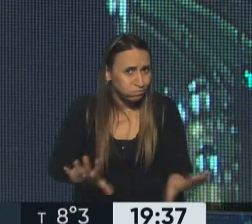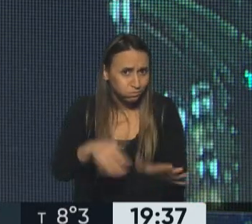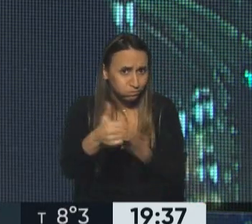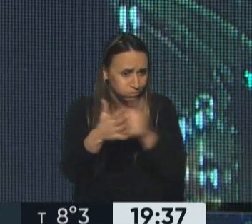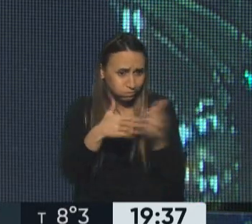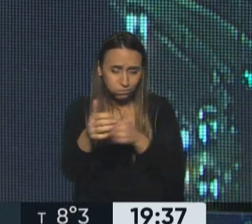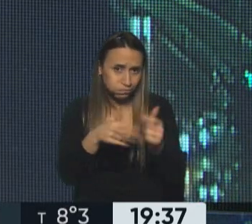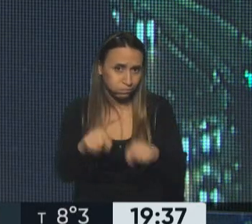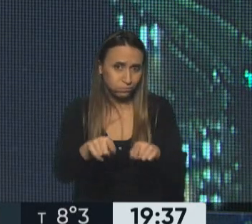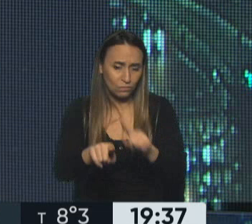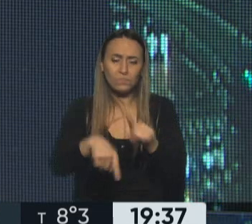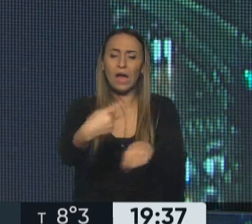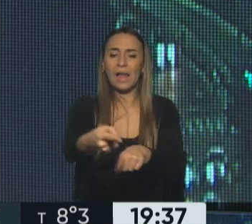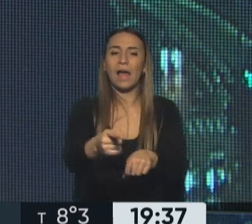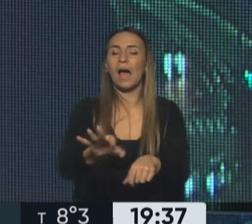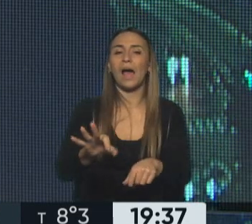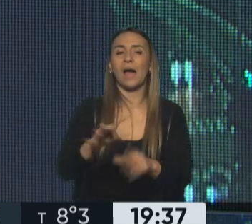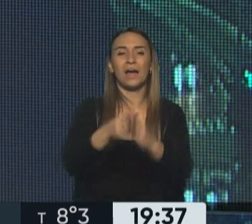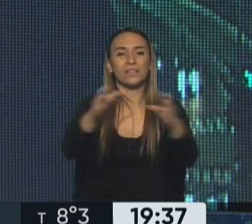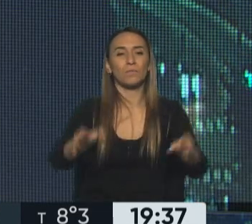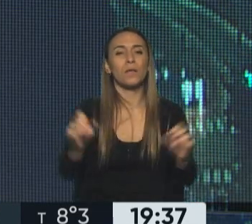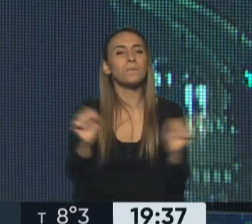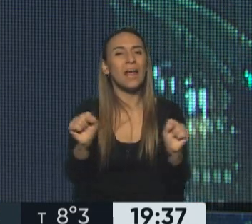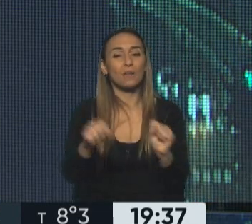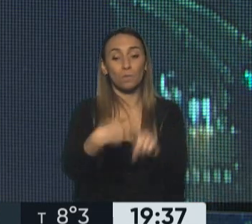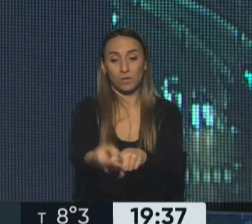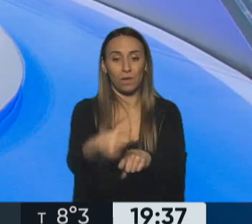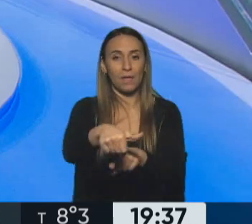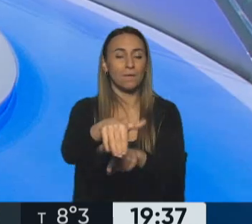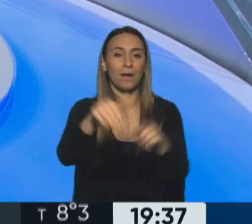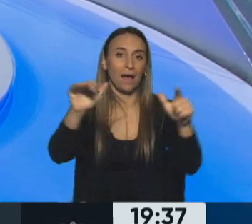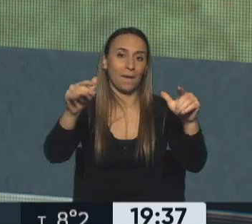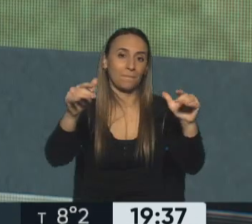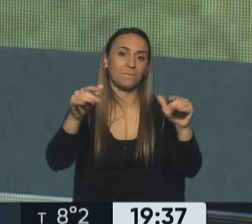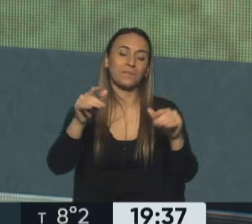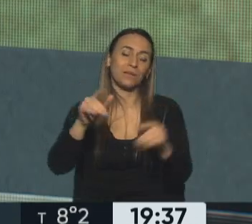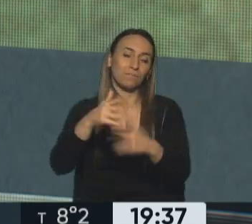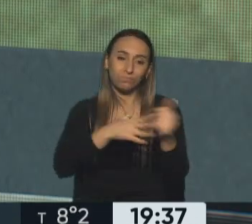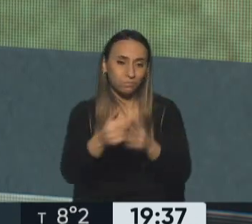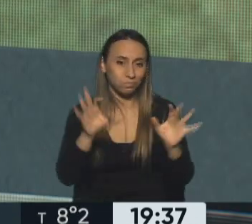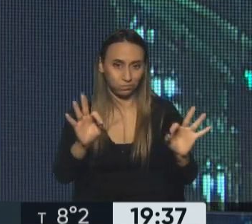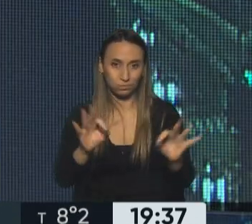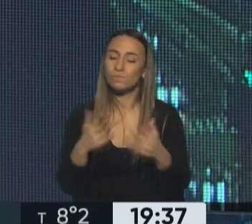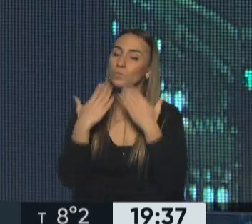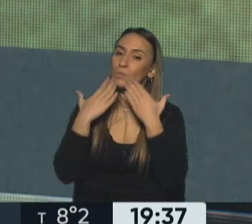terminar para el invierno que viene, con Ahí lo va. cual vamos a disminuir las importaciones. Gracias. Bueno, nos ayuda hasta a pensar en voz alta. Muchas gracias. Gracias profe. a ustedes. Vamos a